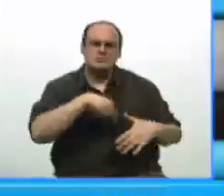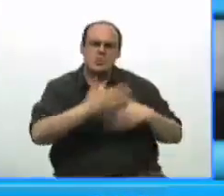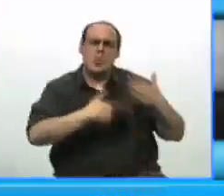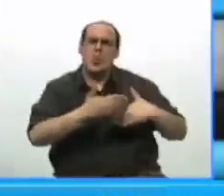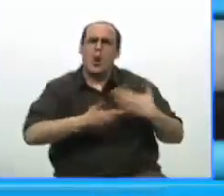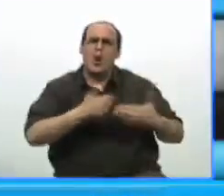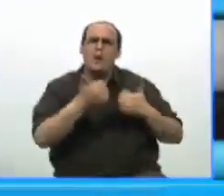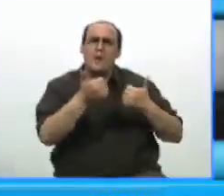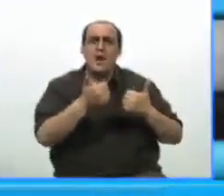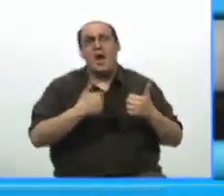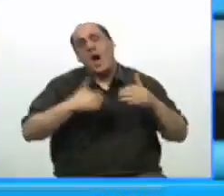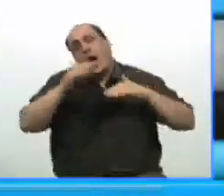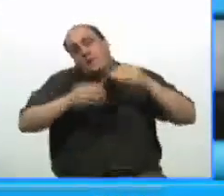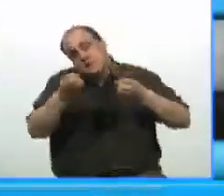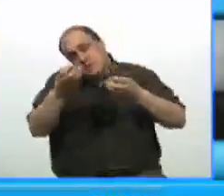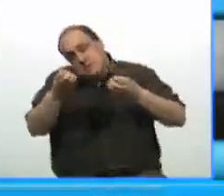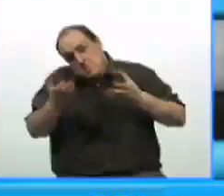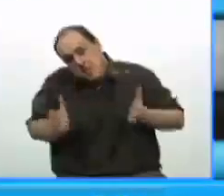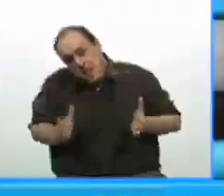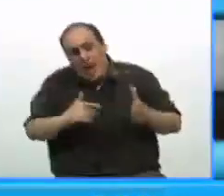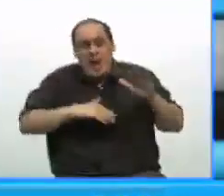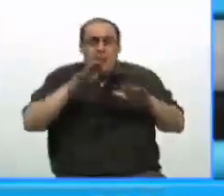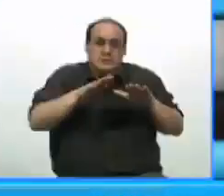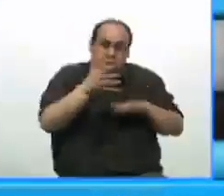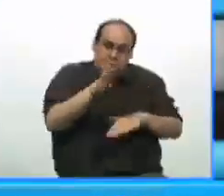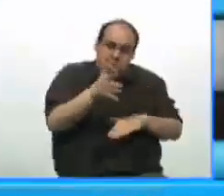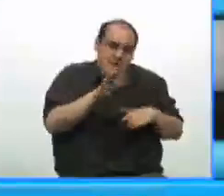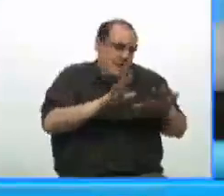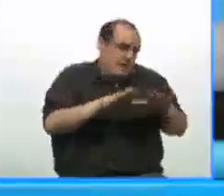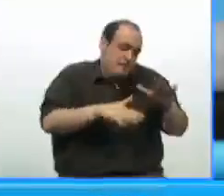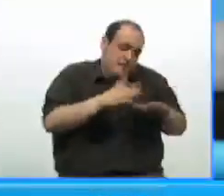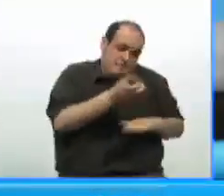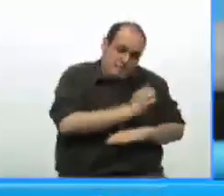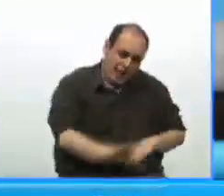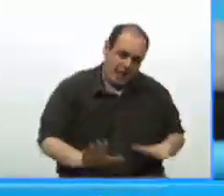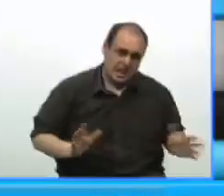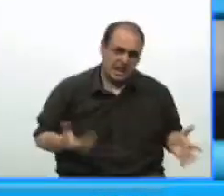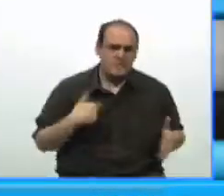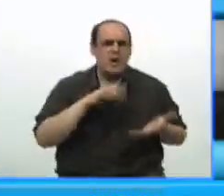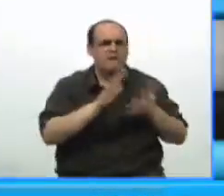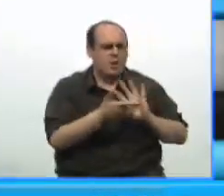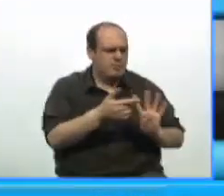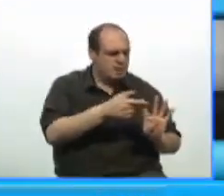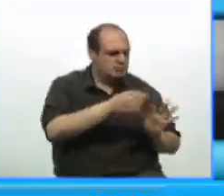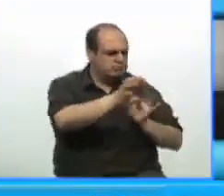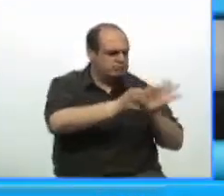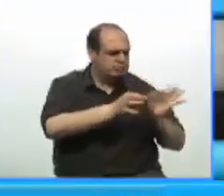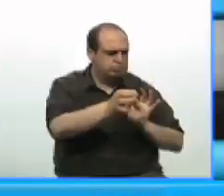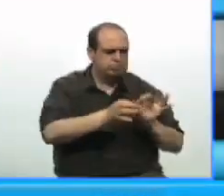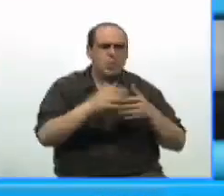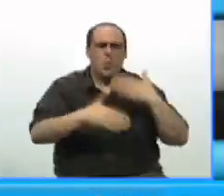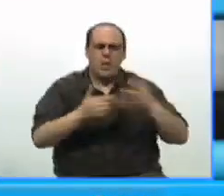A veces jugamos bien, a veces jugamos un poco mejor y a veces jugamos mal. Pero al fin y al cabo el dibujo táctico es el que